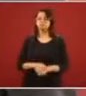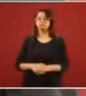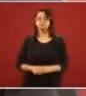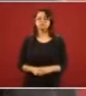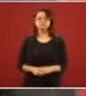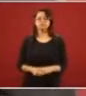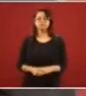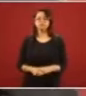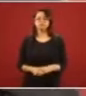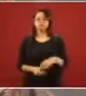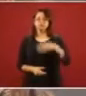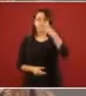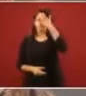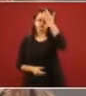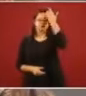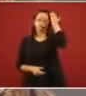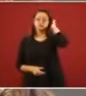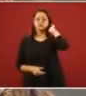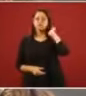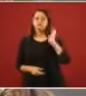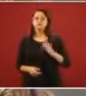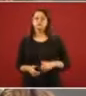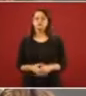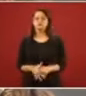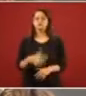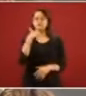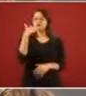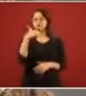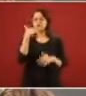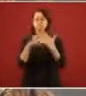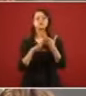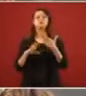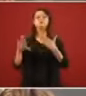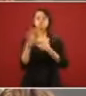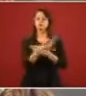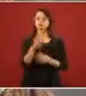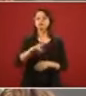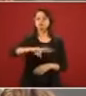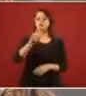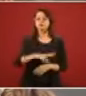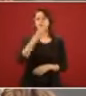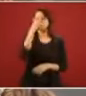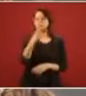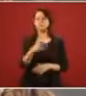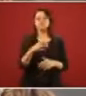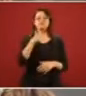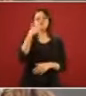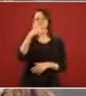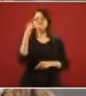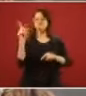Vamos a acabar con la corrupción, se va a desterrar la corrupción.